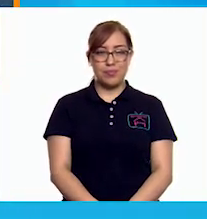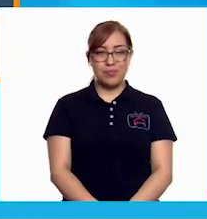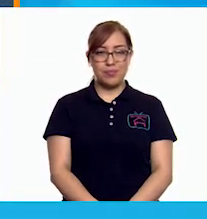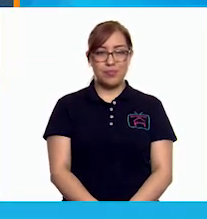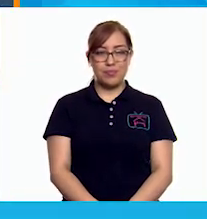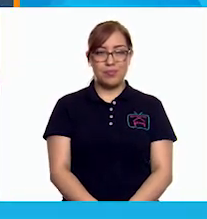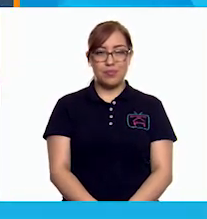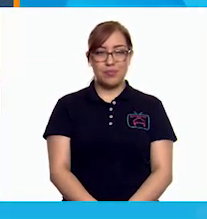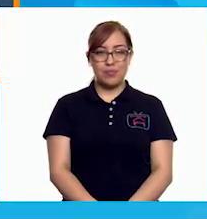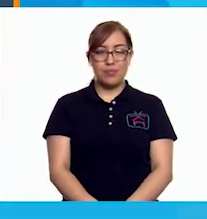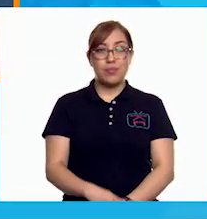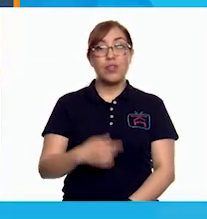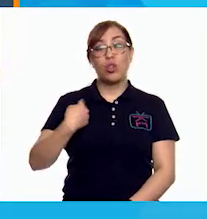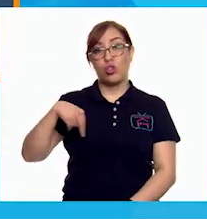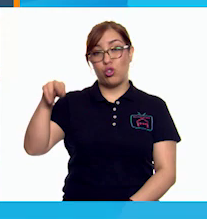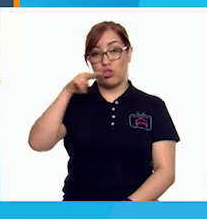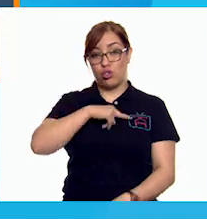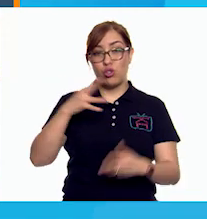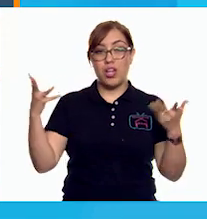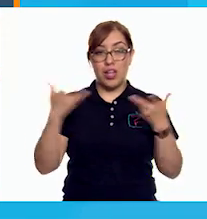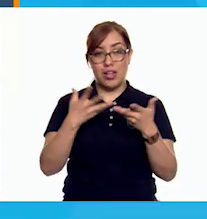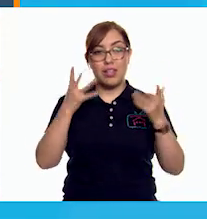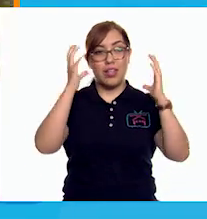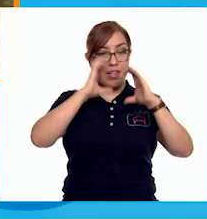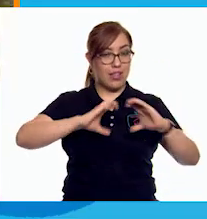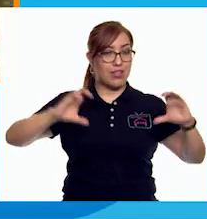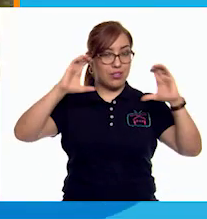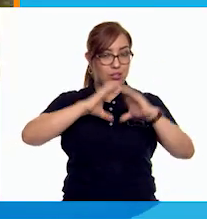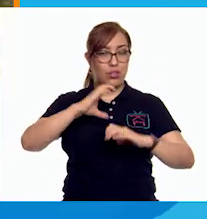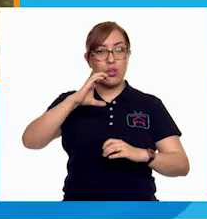Nosotros los Kumiai somos cantantes de Curi Curi.